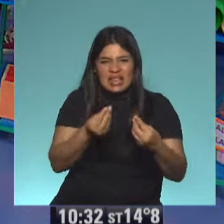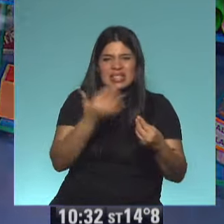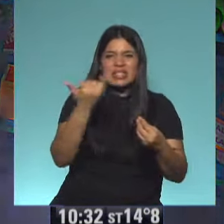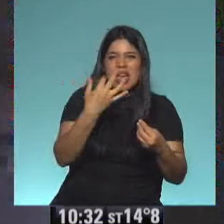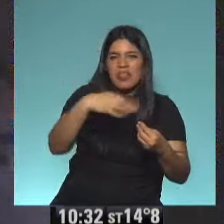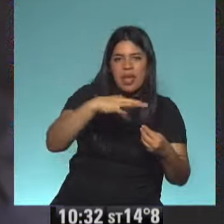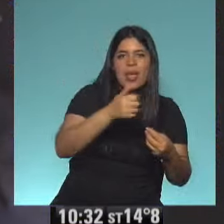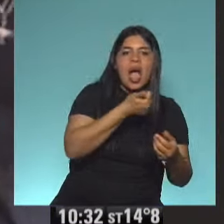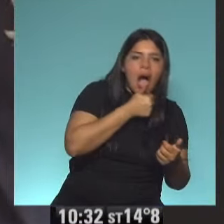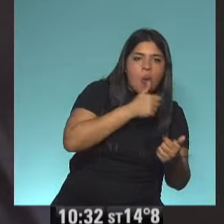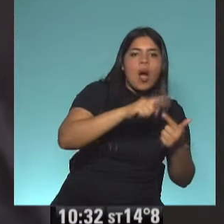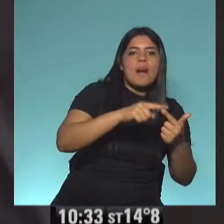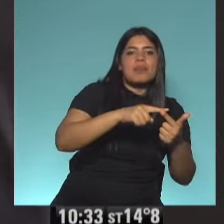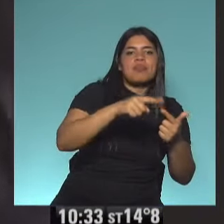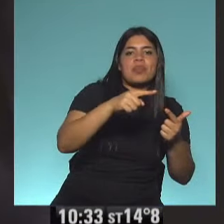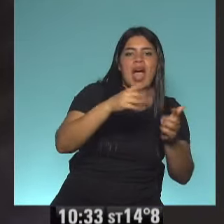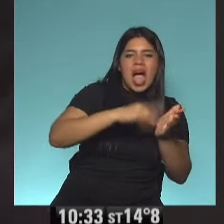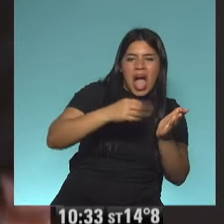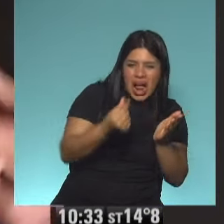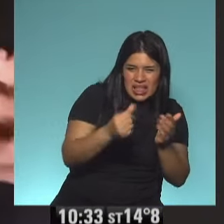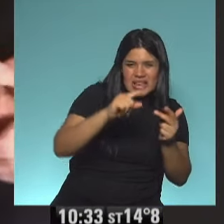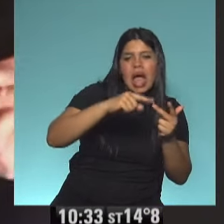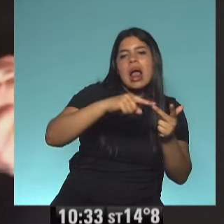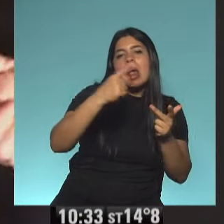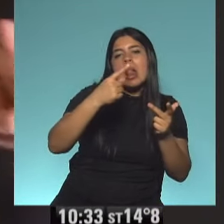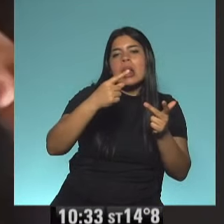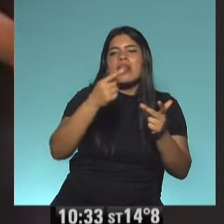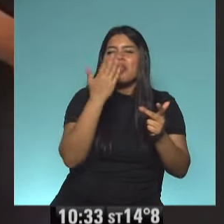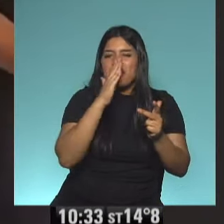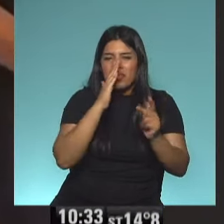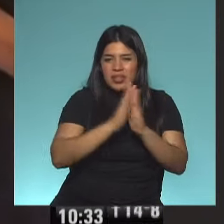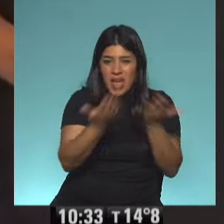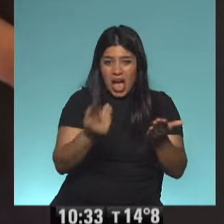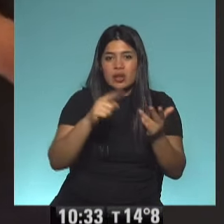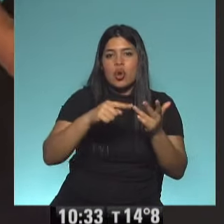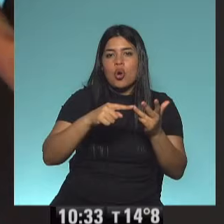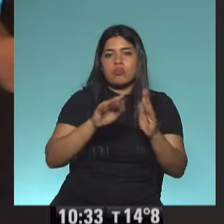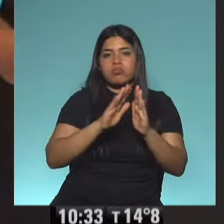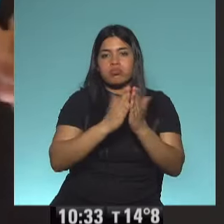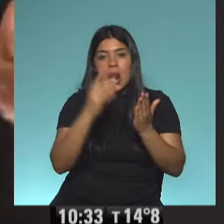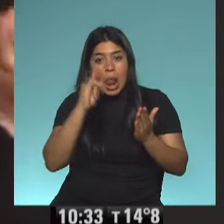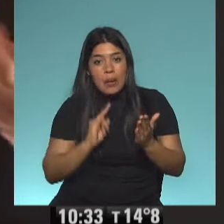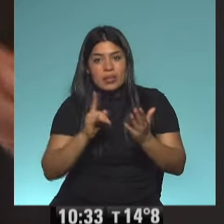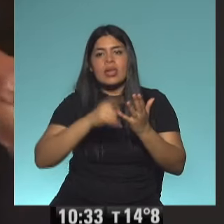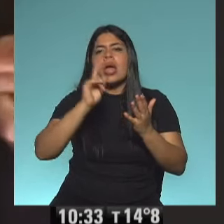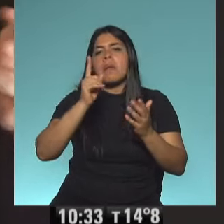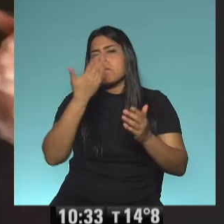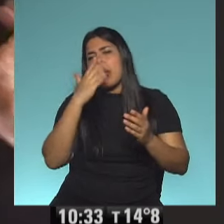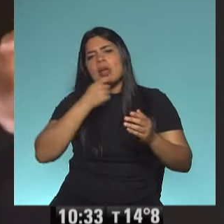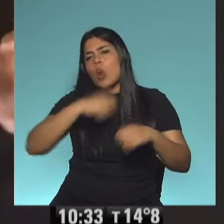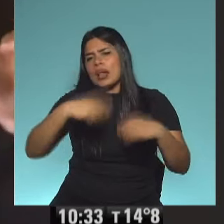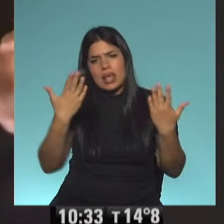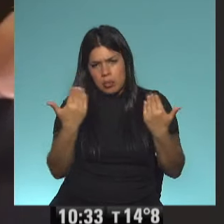de diario, sí. Revistas y otros tipos de papeles. Se va pegando.